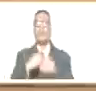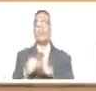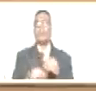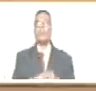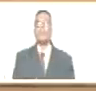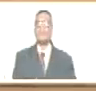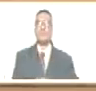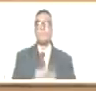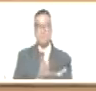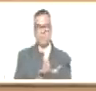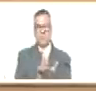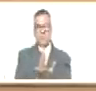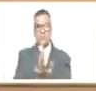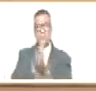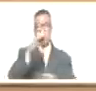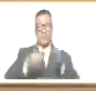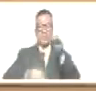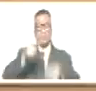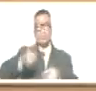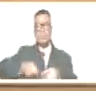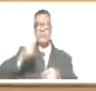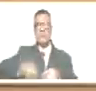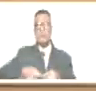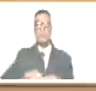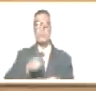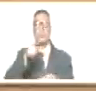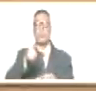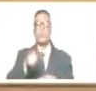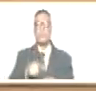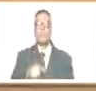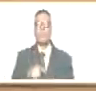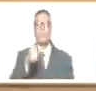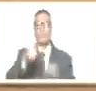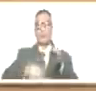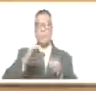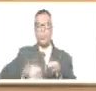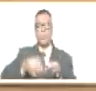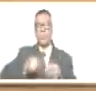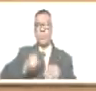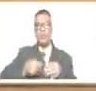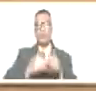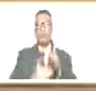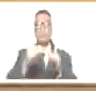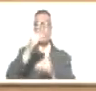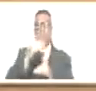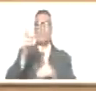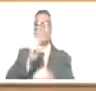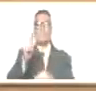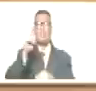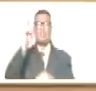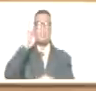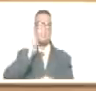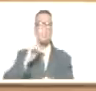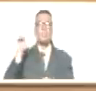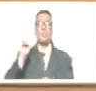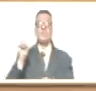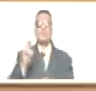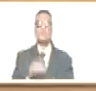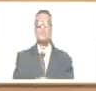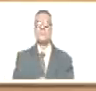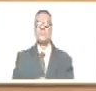continúe el juicio para el cual el Tribunal Supremo de Justicia de la República Bolivariana de Venezuela